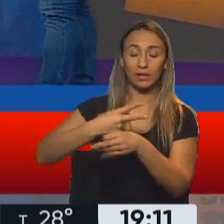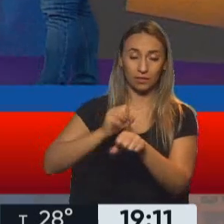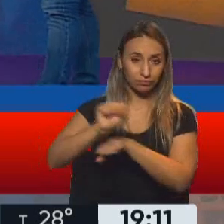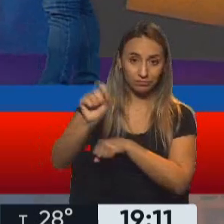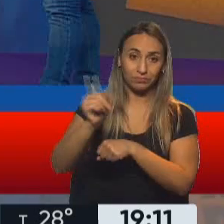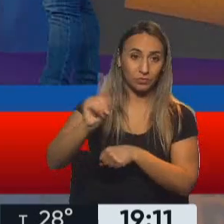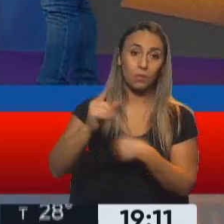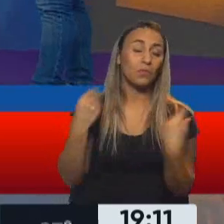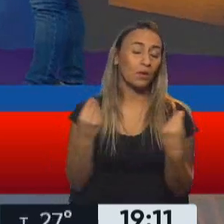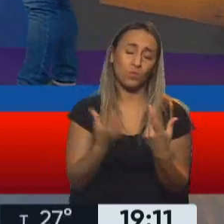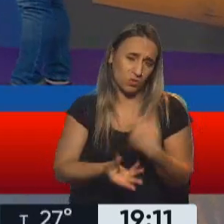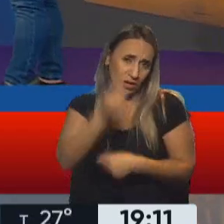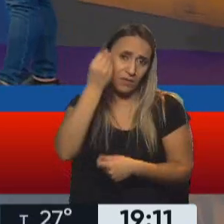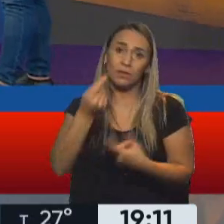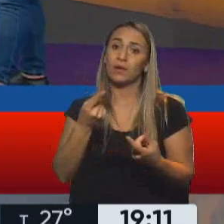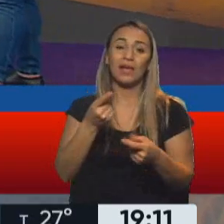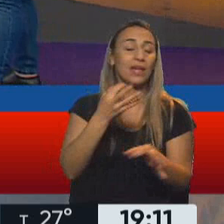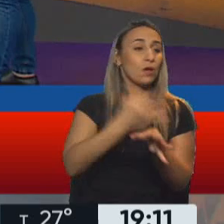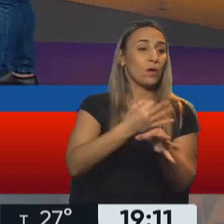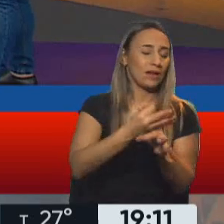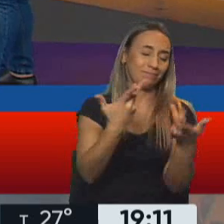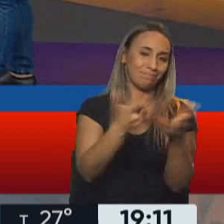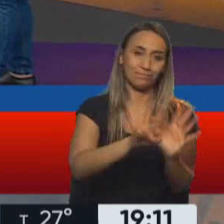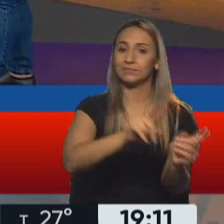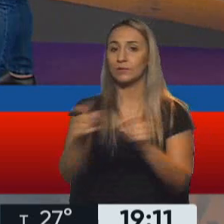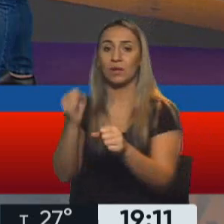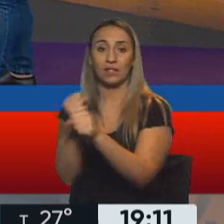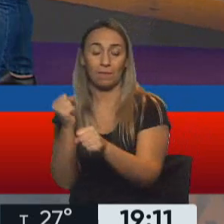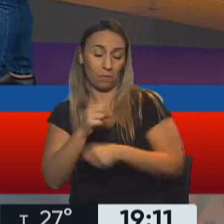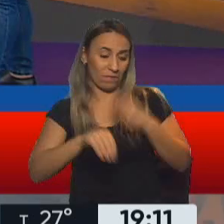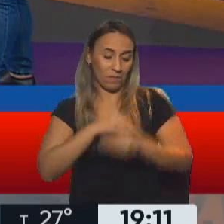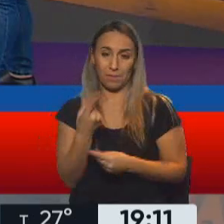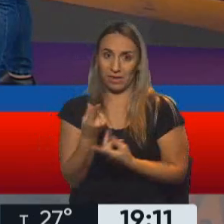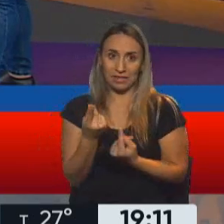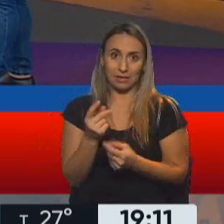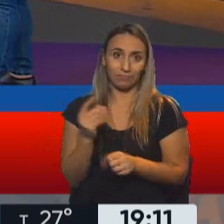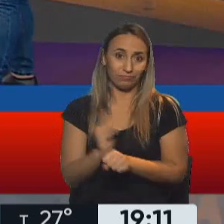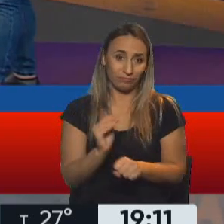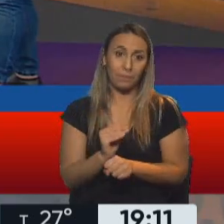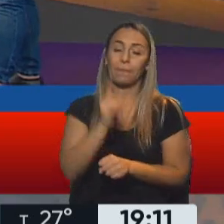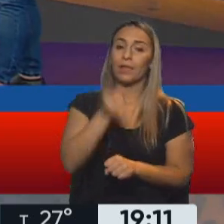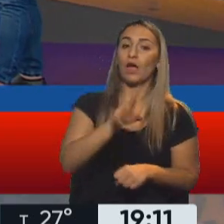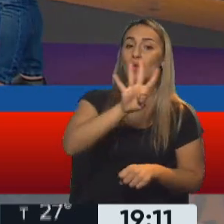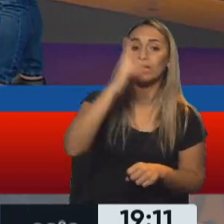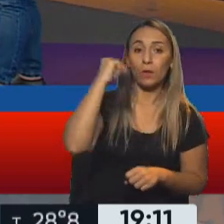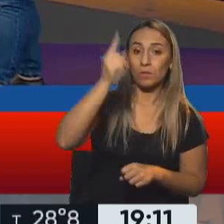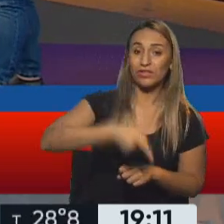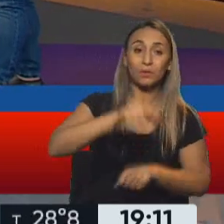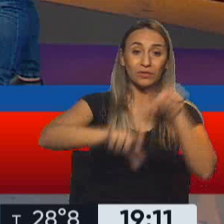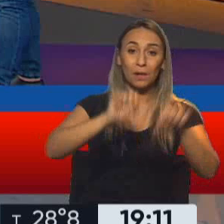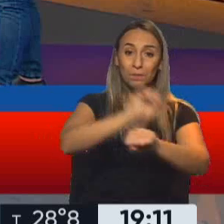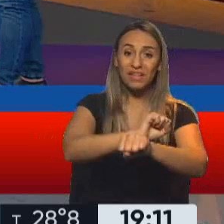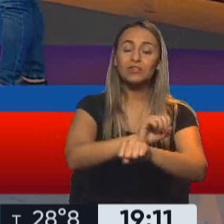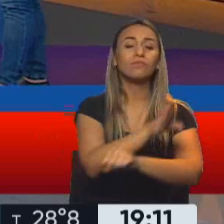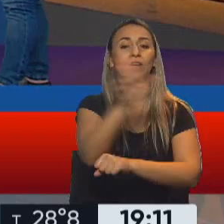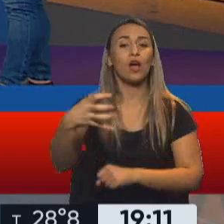por falta de recursos, muchas veces es porque tienen que laburar, porque la familia falta guita. 49% de los presos no asisten a ningún curso educativo. Esto tiene que ver con